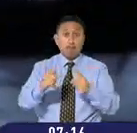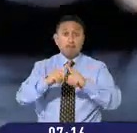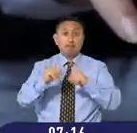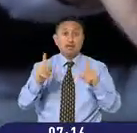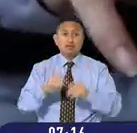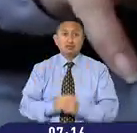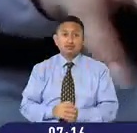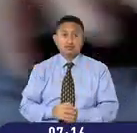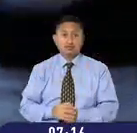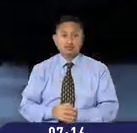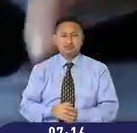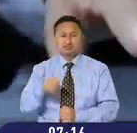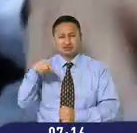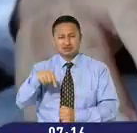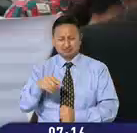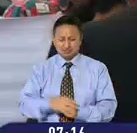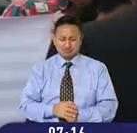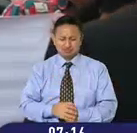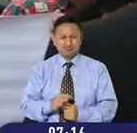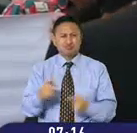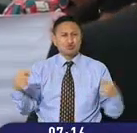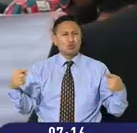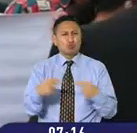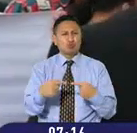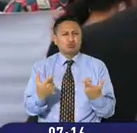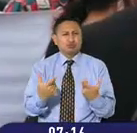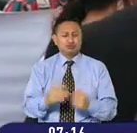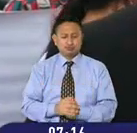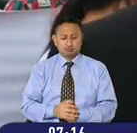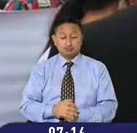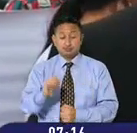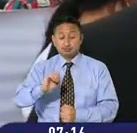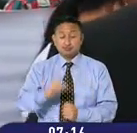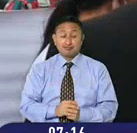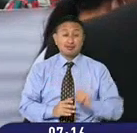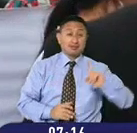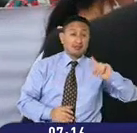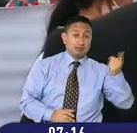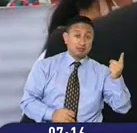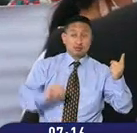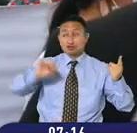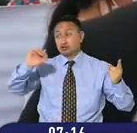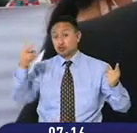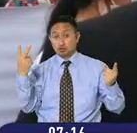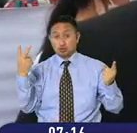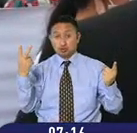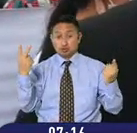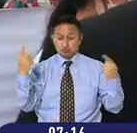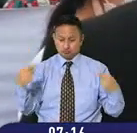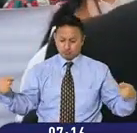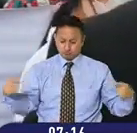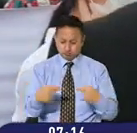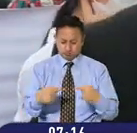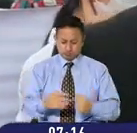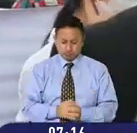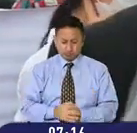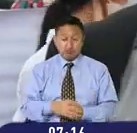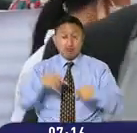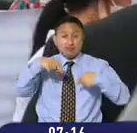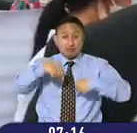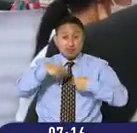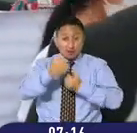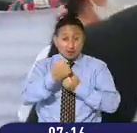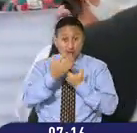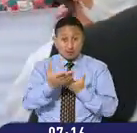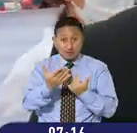hay inconsistencias. Evidentemente existen contradicciones entre el uno y el otro informe. Yo no puedo revelar el